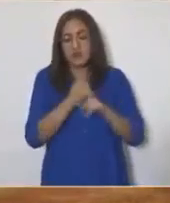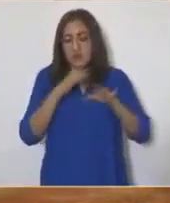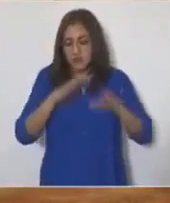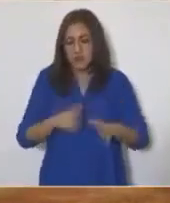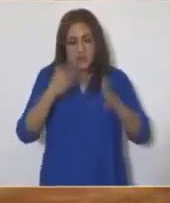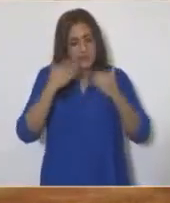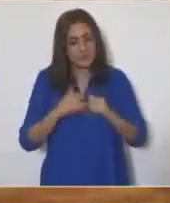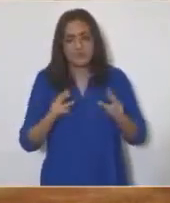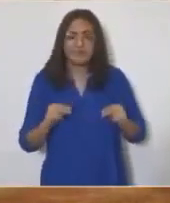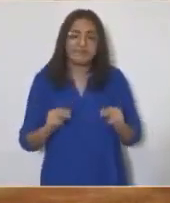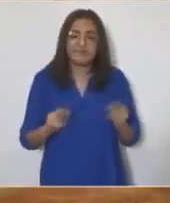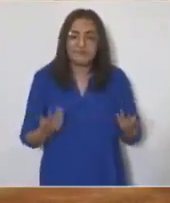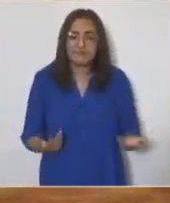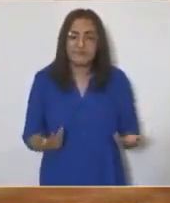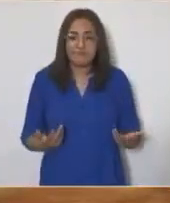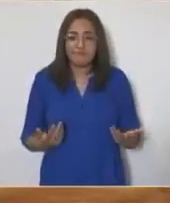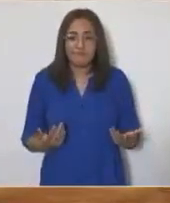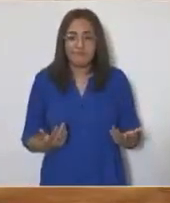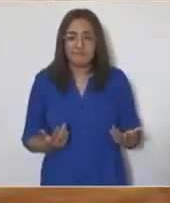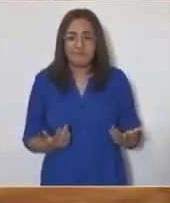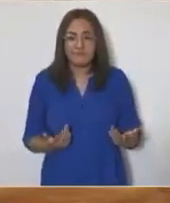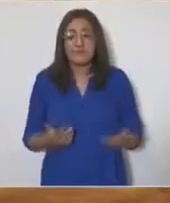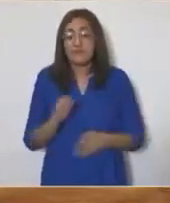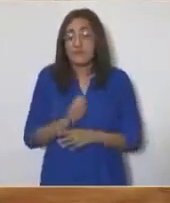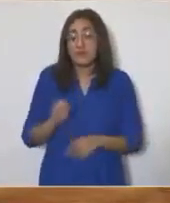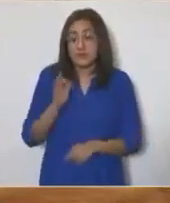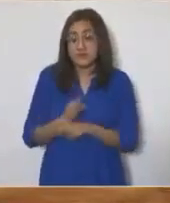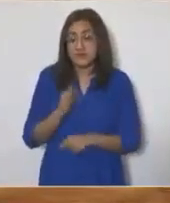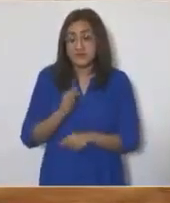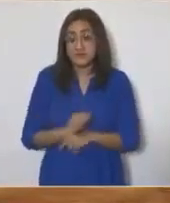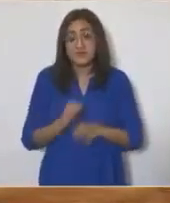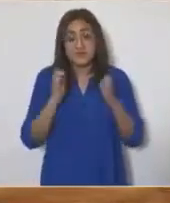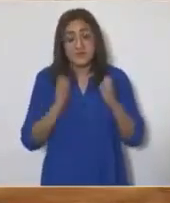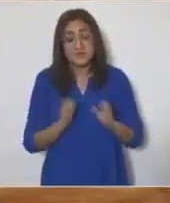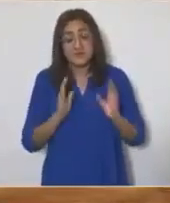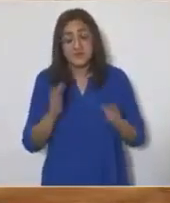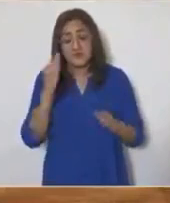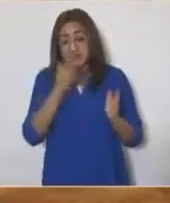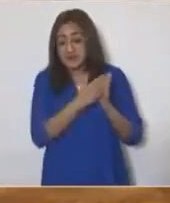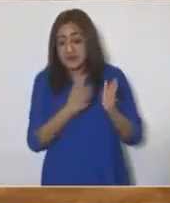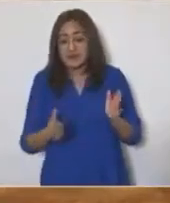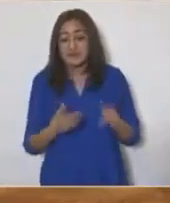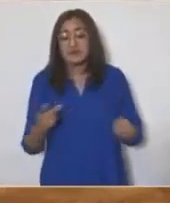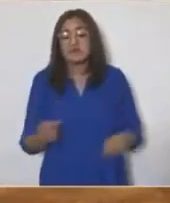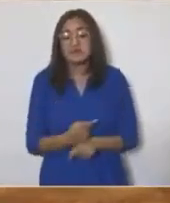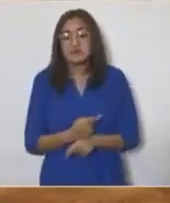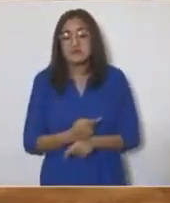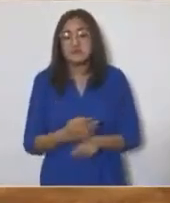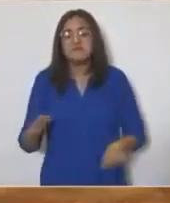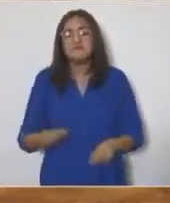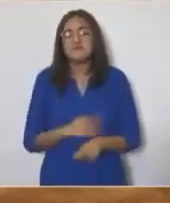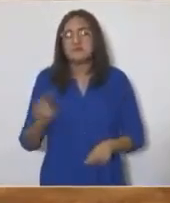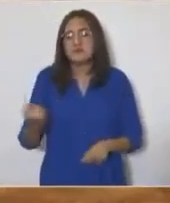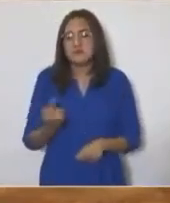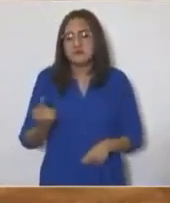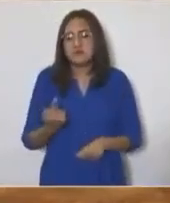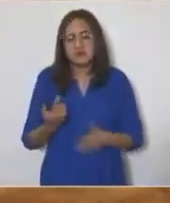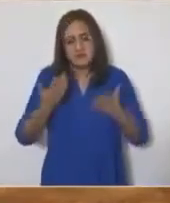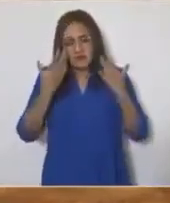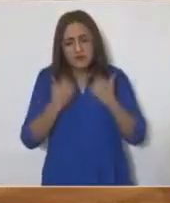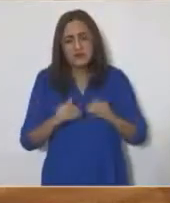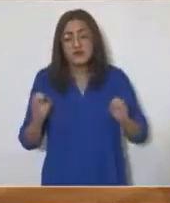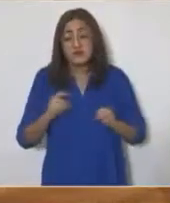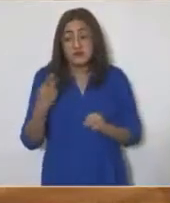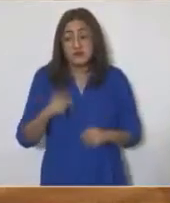información mi información entonces aquí está este tiempo que se ha transcurrido es porque no